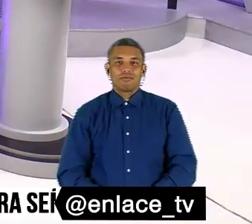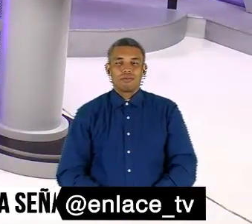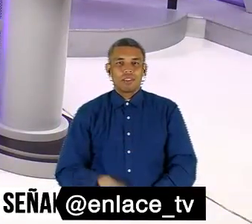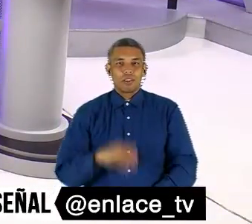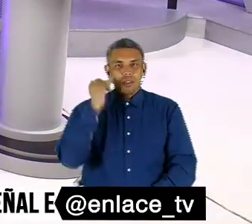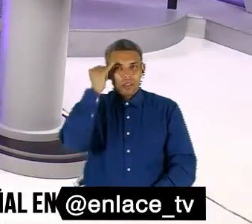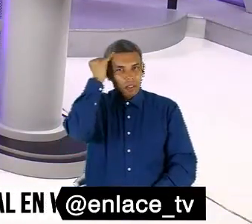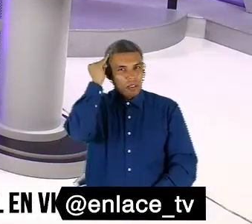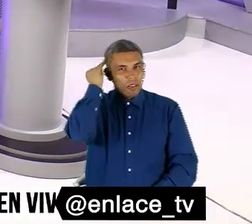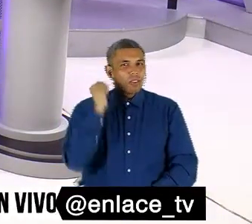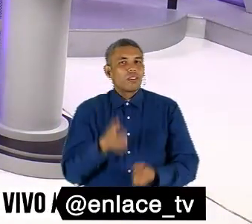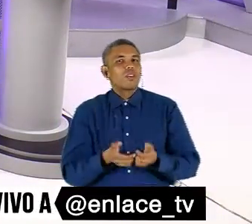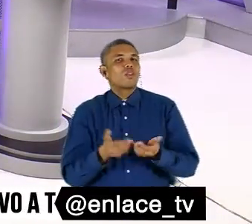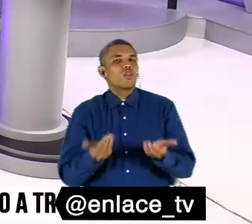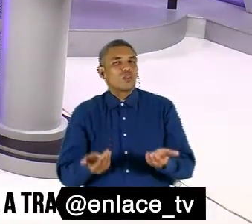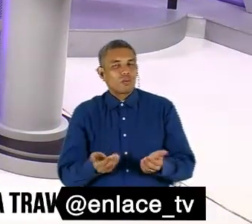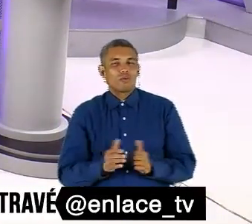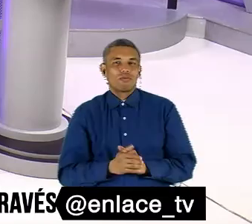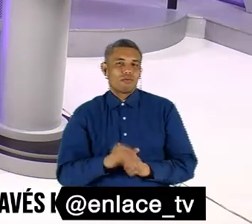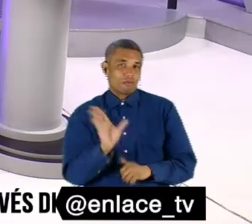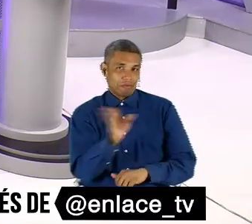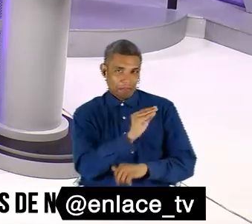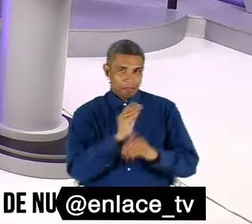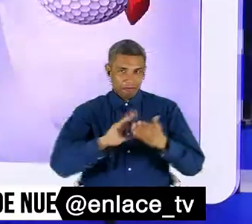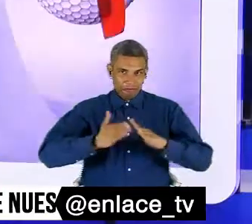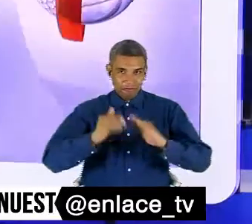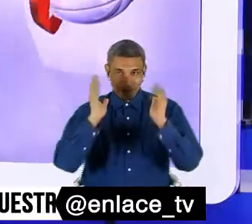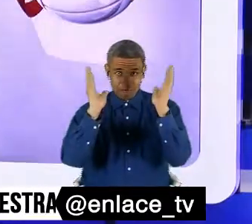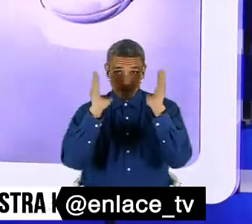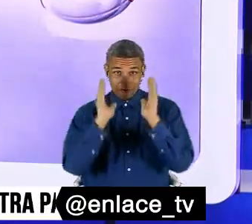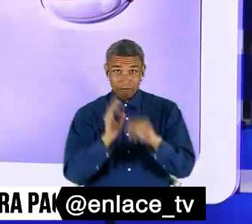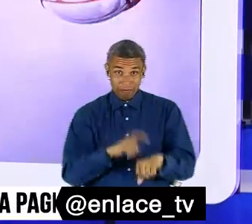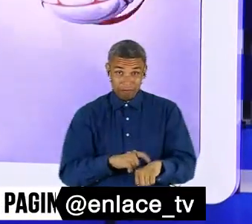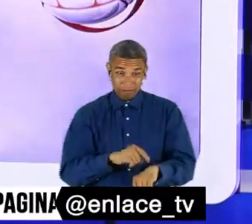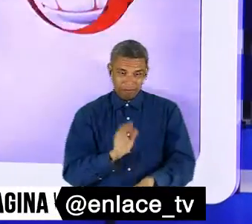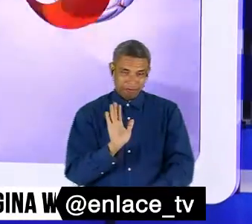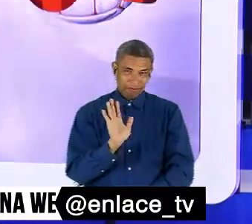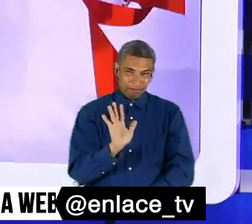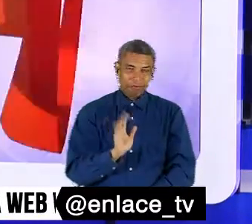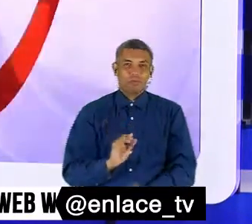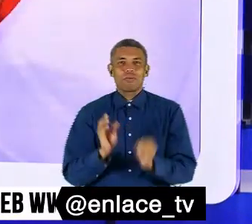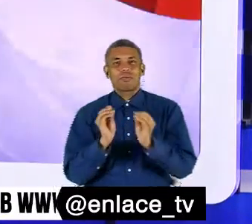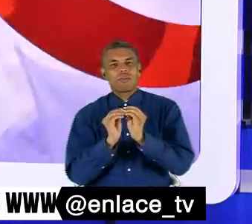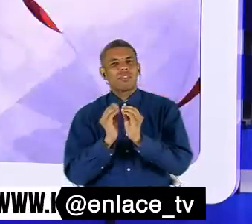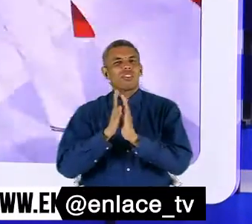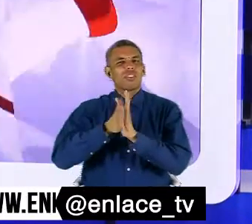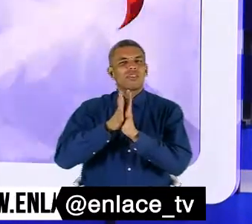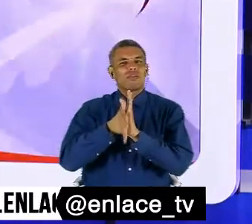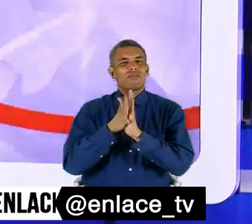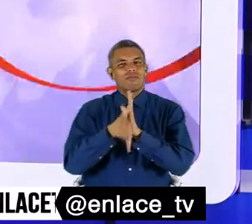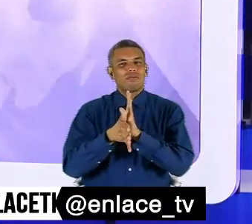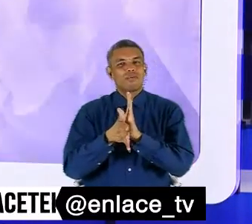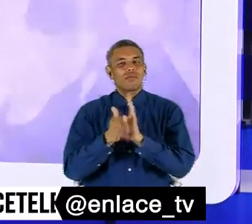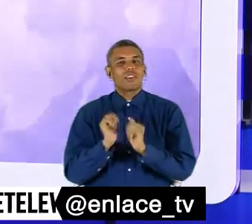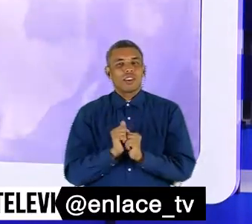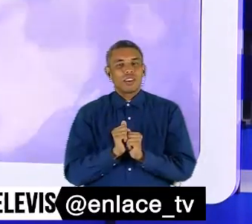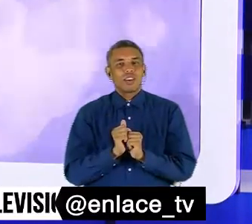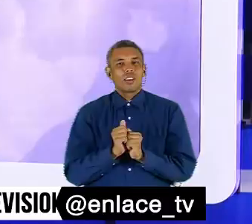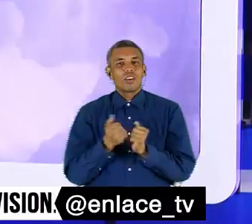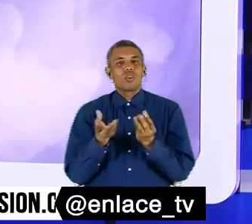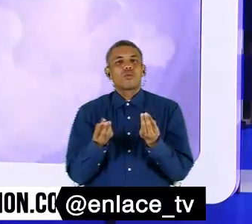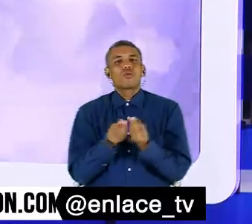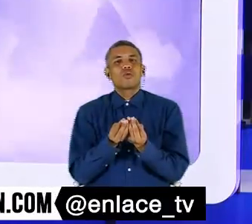Janet, ¿qué tal? Saludo para usted, para todos los televidentes. En minutos estaremos hablando de la selección Barranca Bermeja